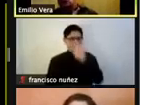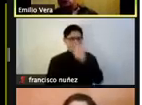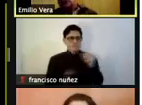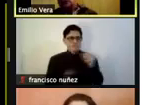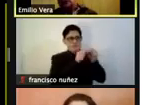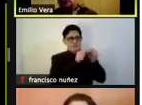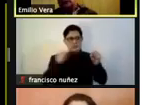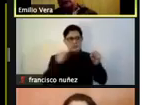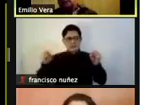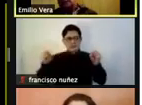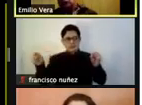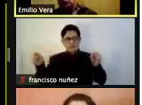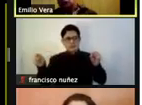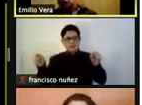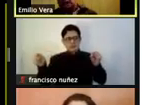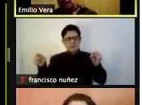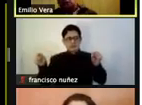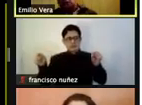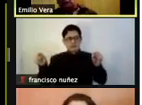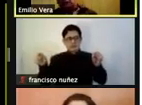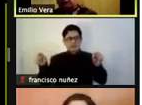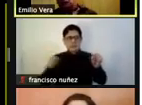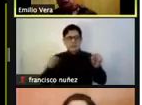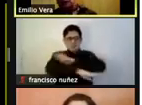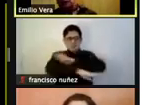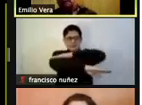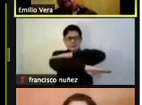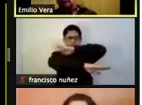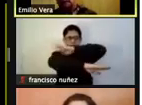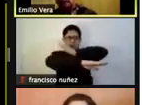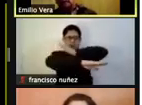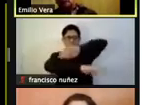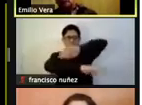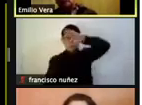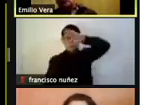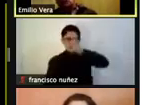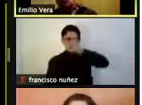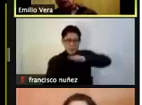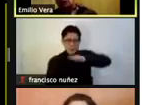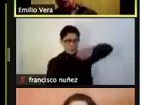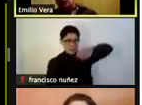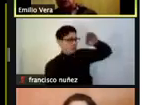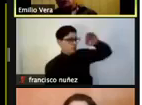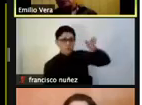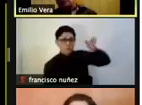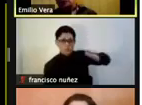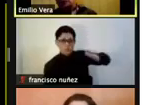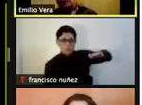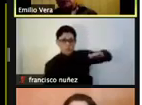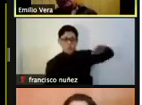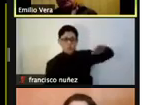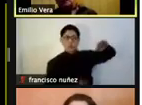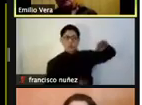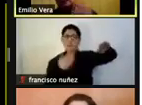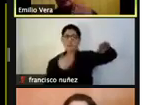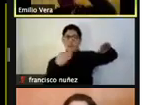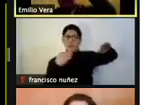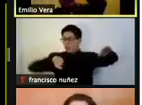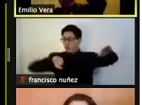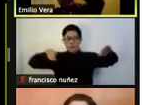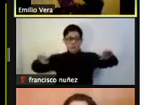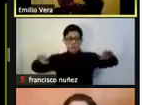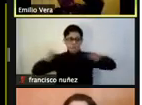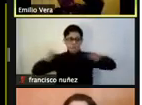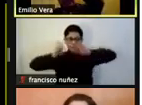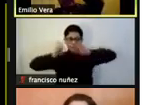es un perfil de la mesodorsal, sino que a los lados también. Y se ve que inmediatamente, saliendo un poquito de